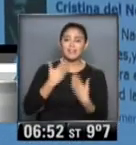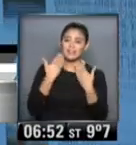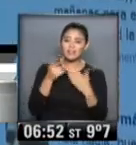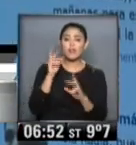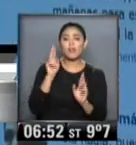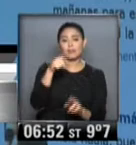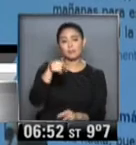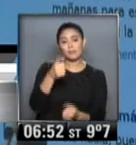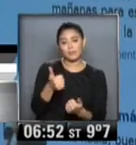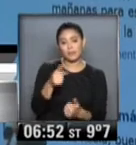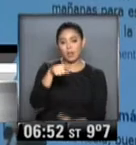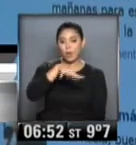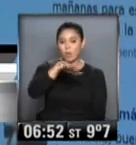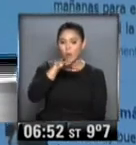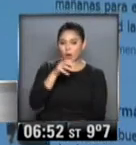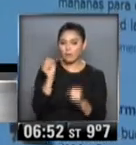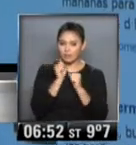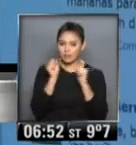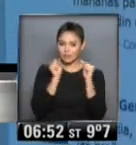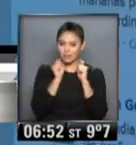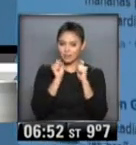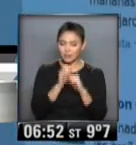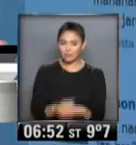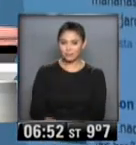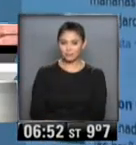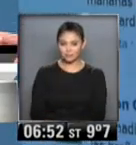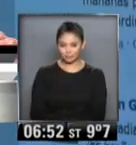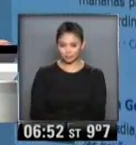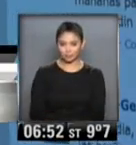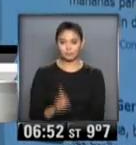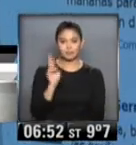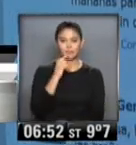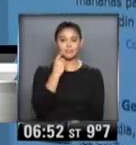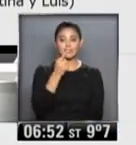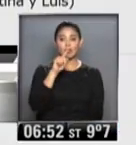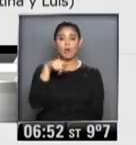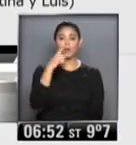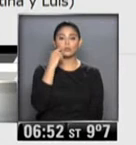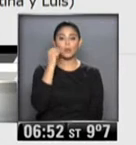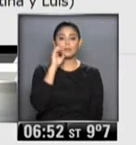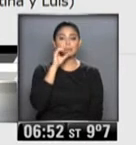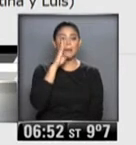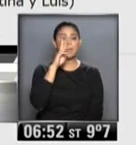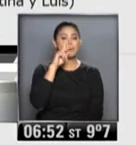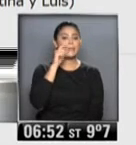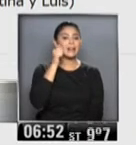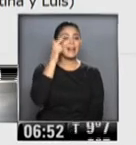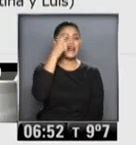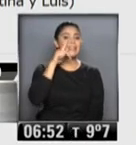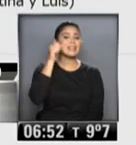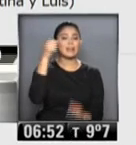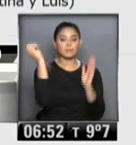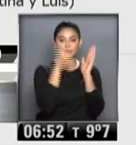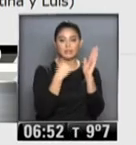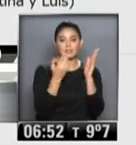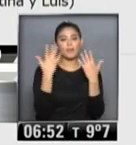muy bien. Qué frío en Gallegos hoy, qué frío, mi amor. Mirá, Nadia, Brian Sangüesa. Hola, Nadia, un